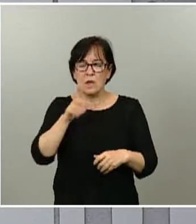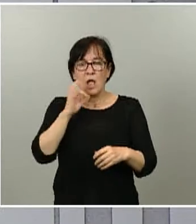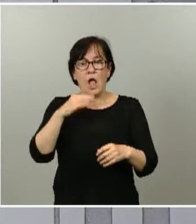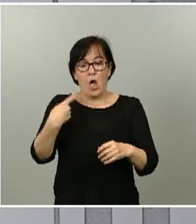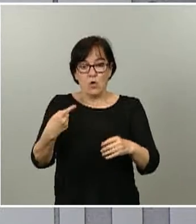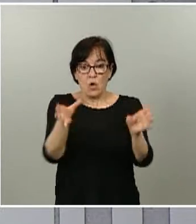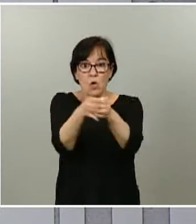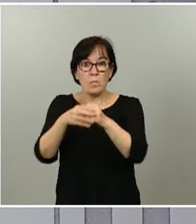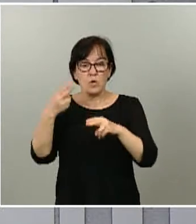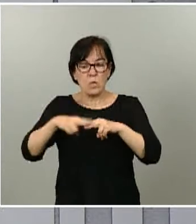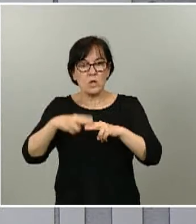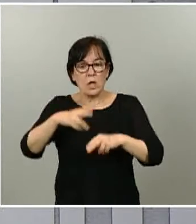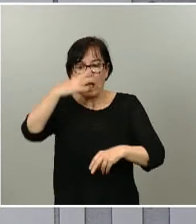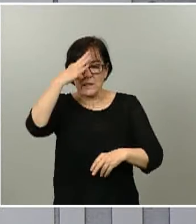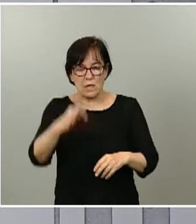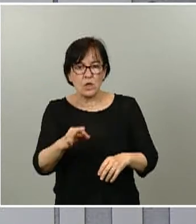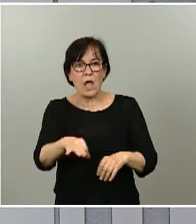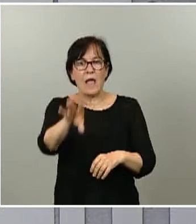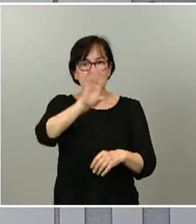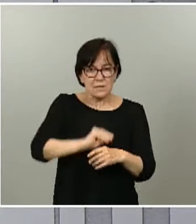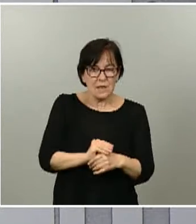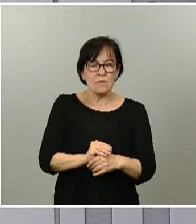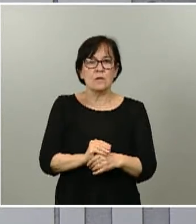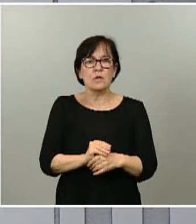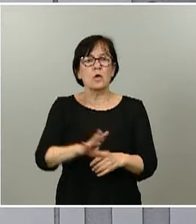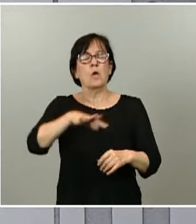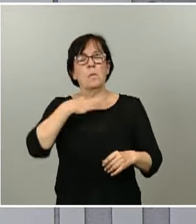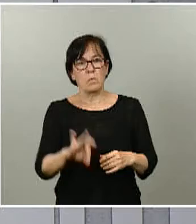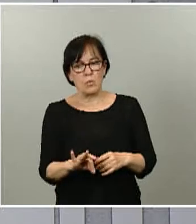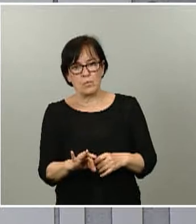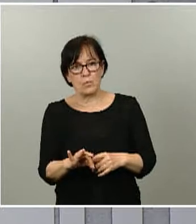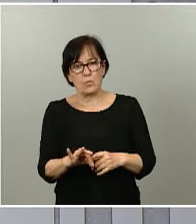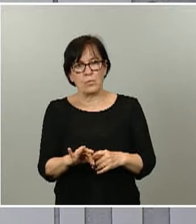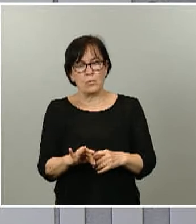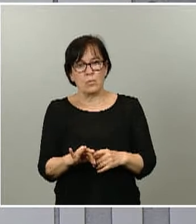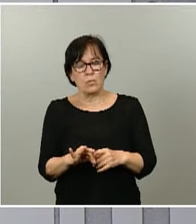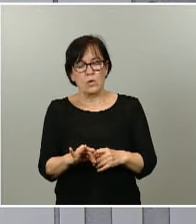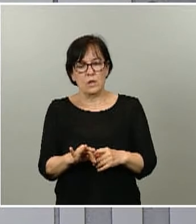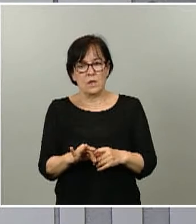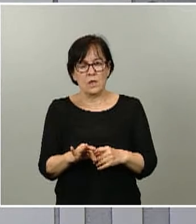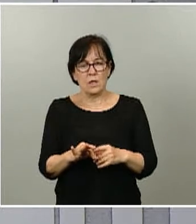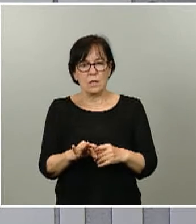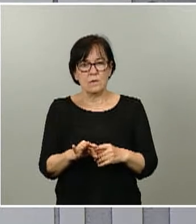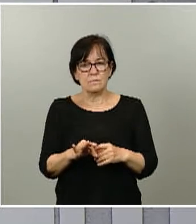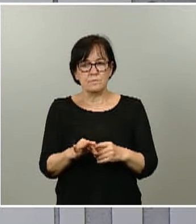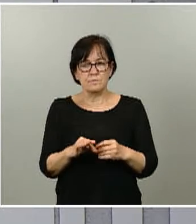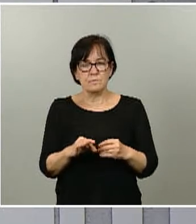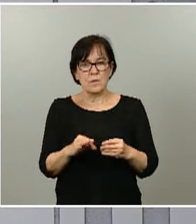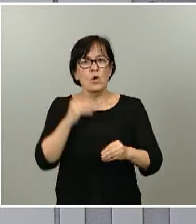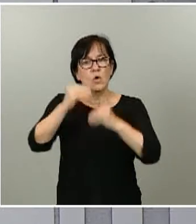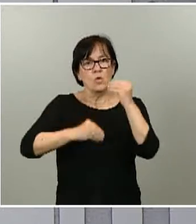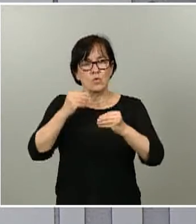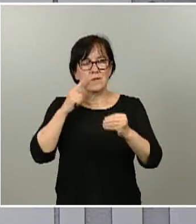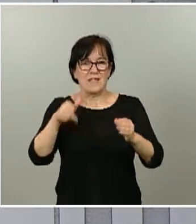que han creído o que han entendido que podían, digamos, de alguna manera utilizar este momento